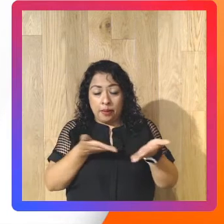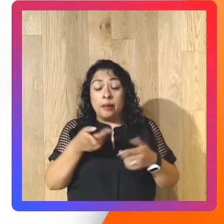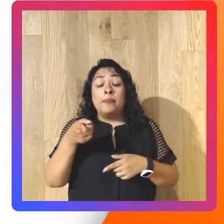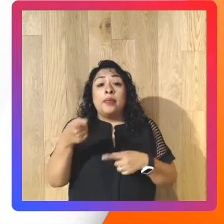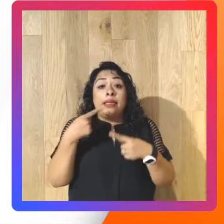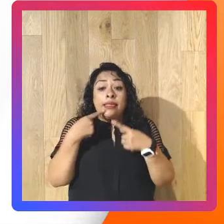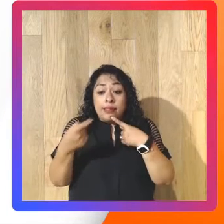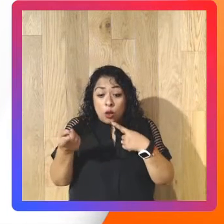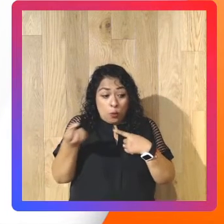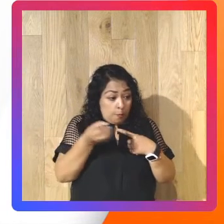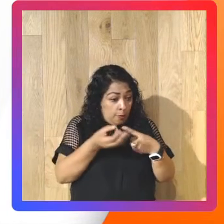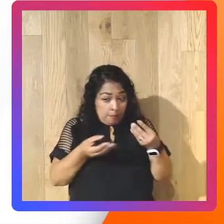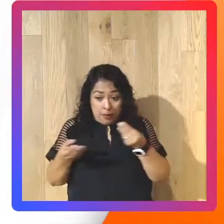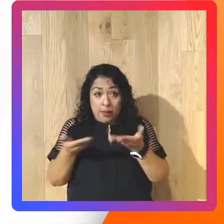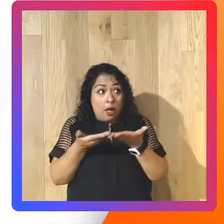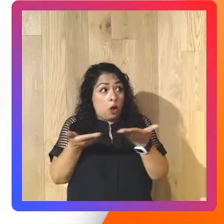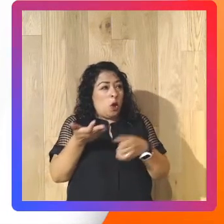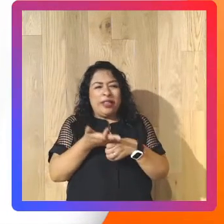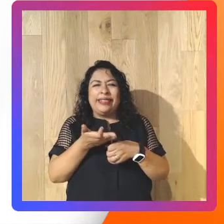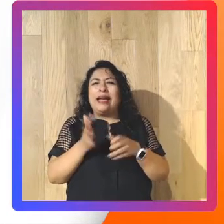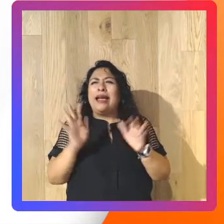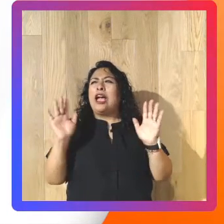donde en este momento no